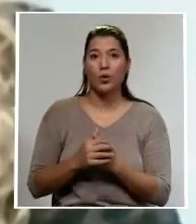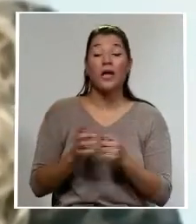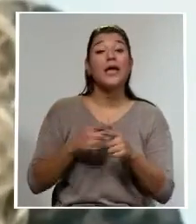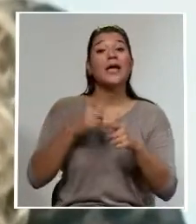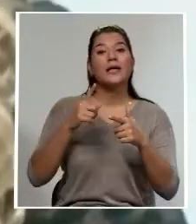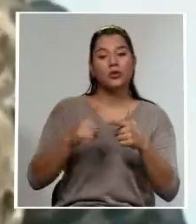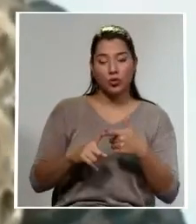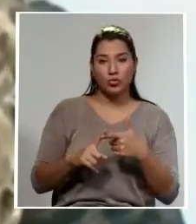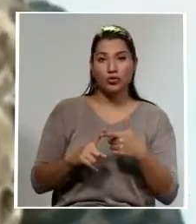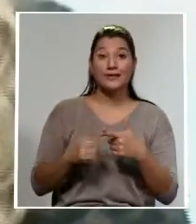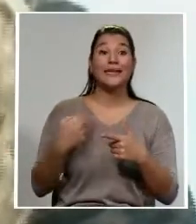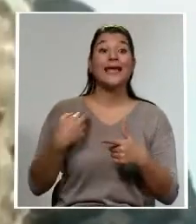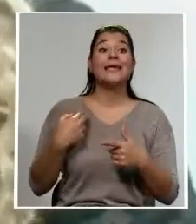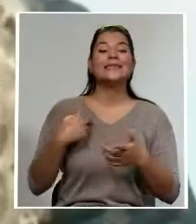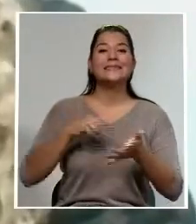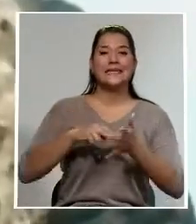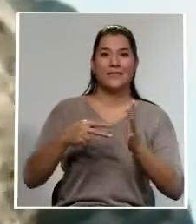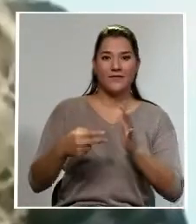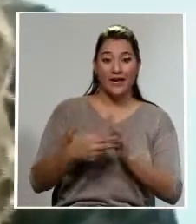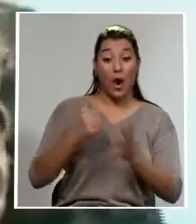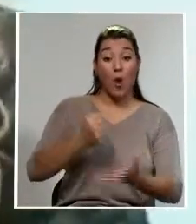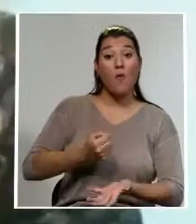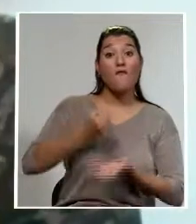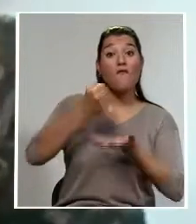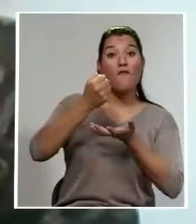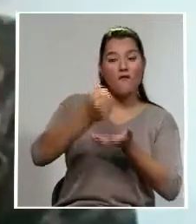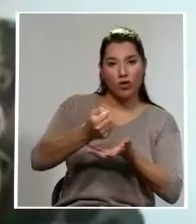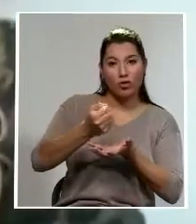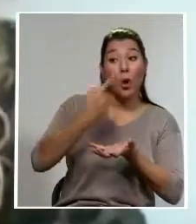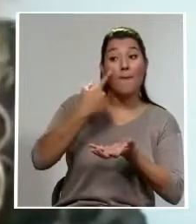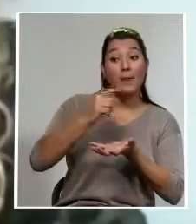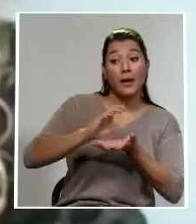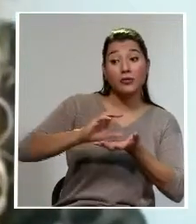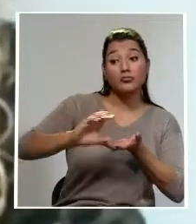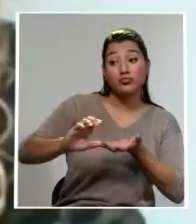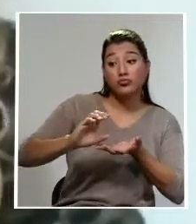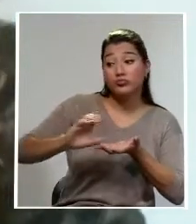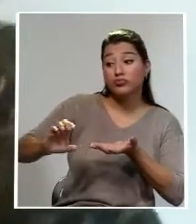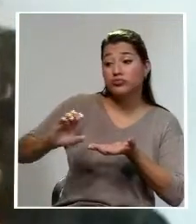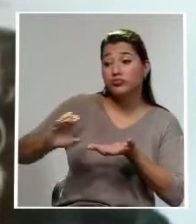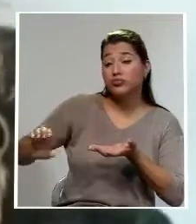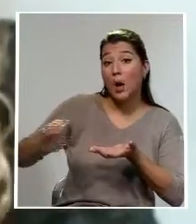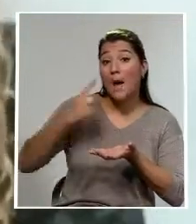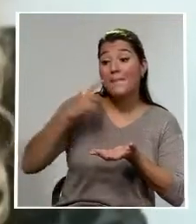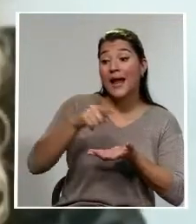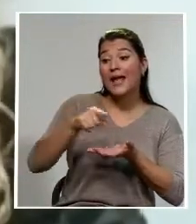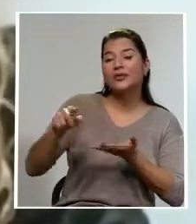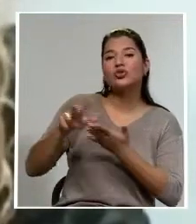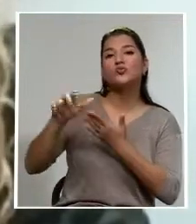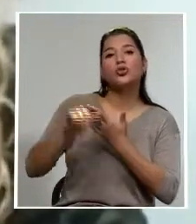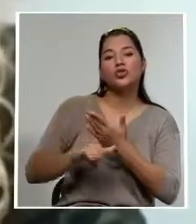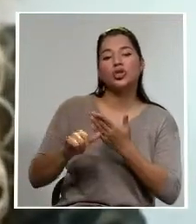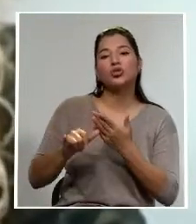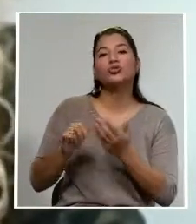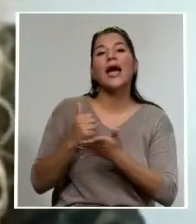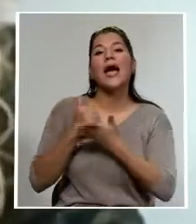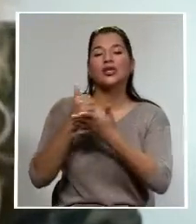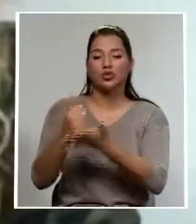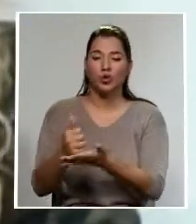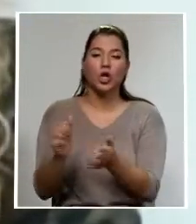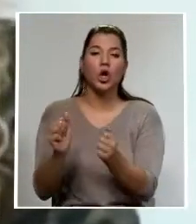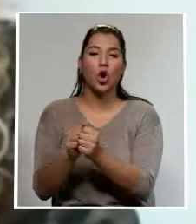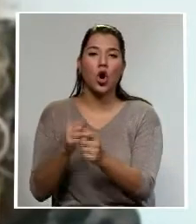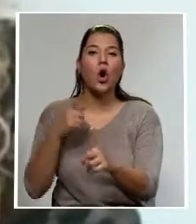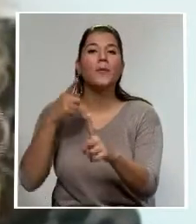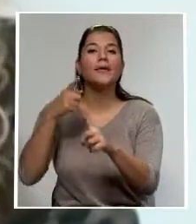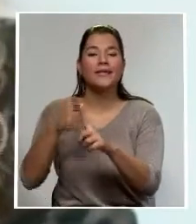traer impacto ambiental, ¿verdad? Que ayudan al trámite ambiental, y están los bonos sociales, que es los que también